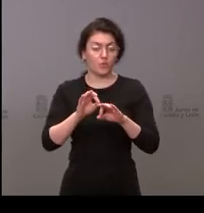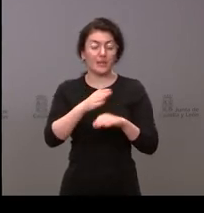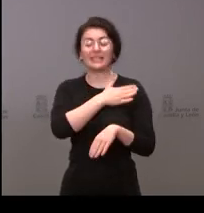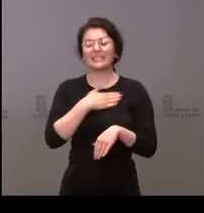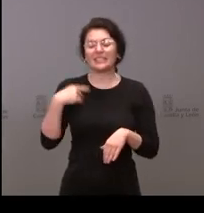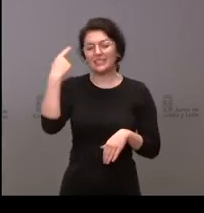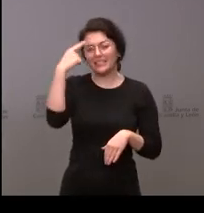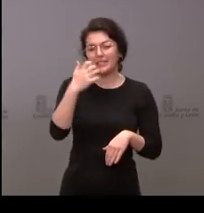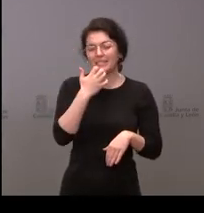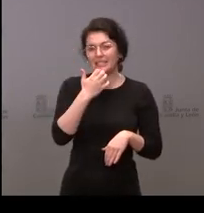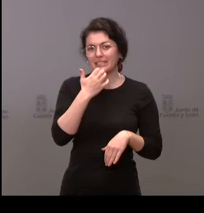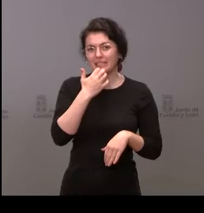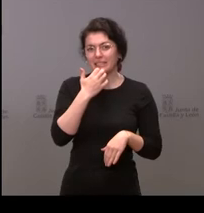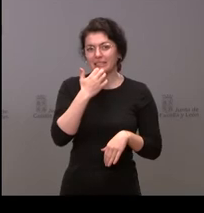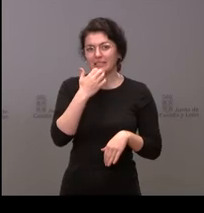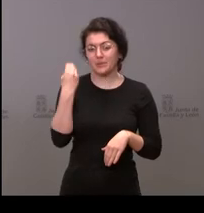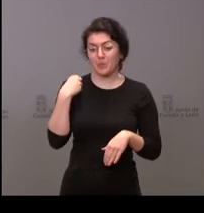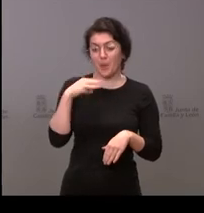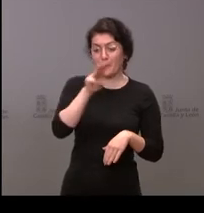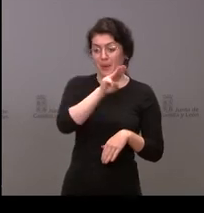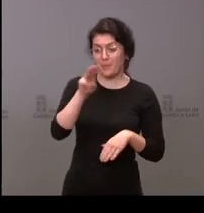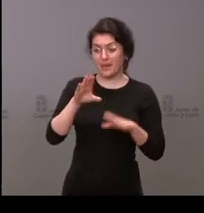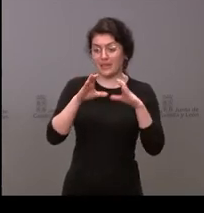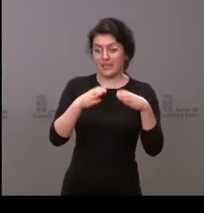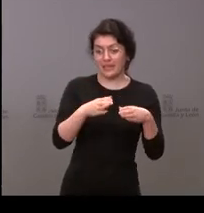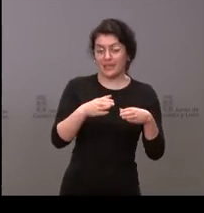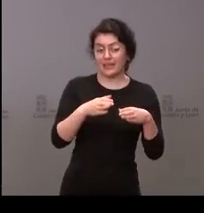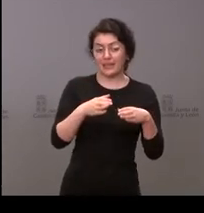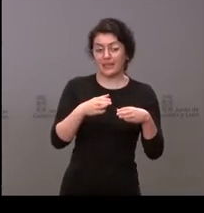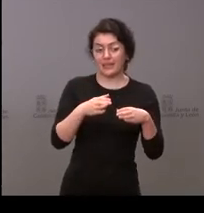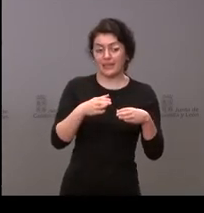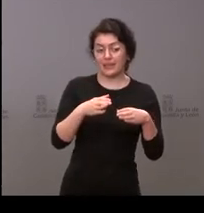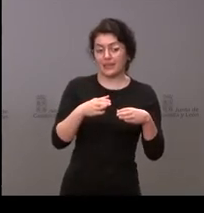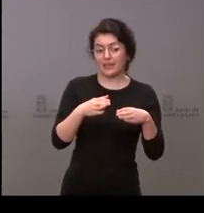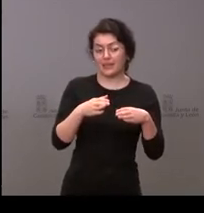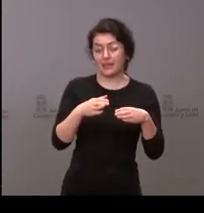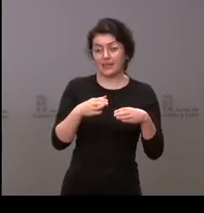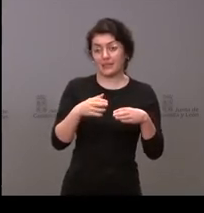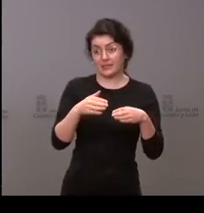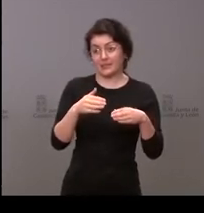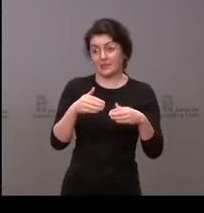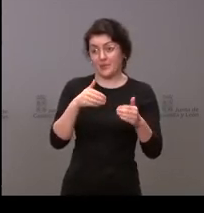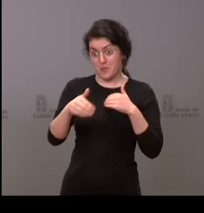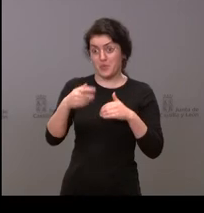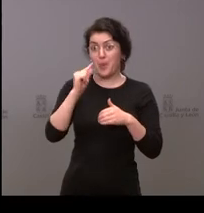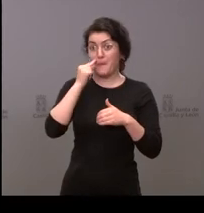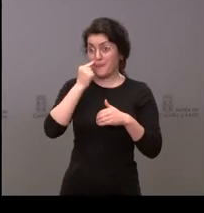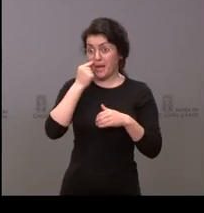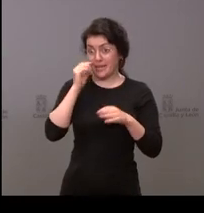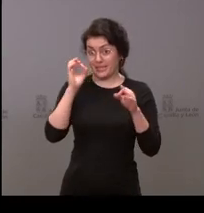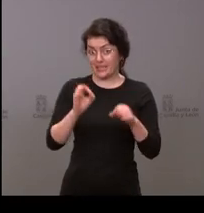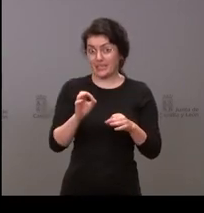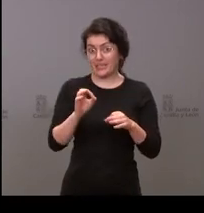saber si está en el ánimo del partido popular en el ánimo del ya seguro presidente de la junta de castilla mantener la